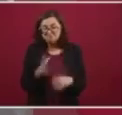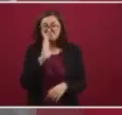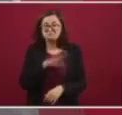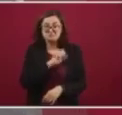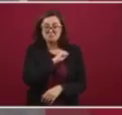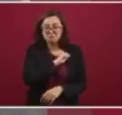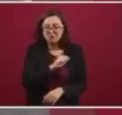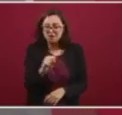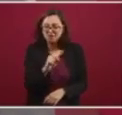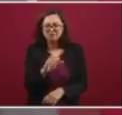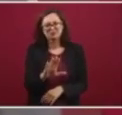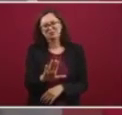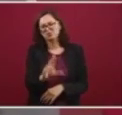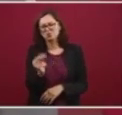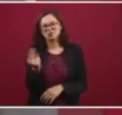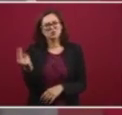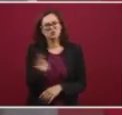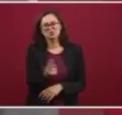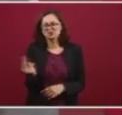sin